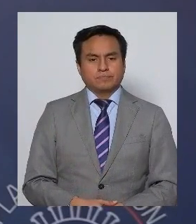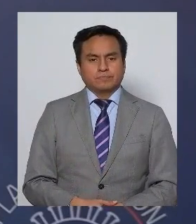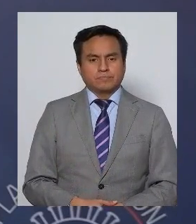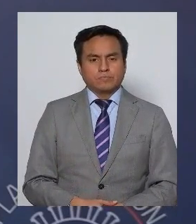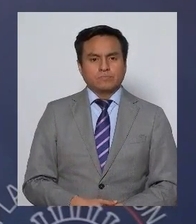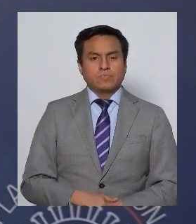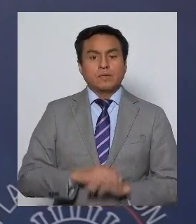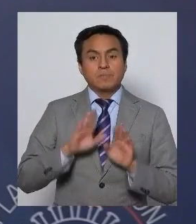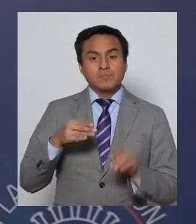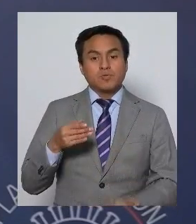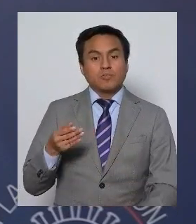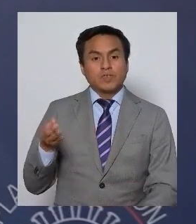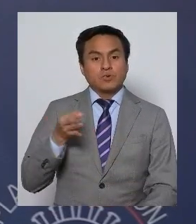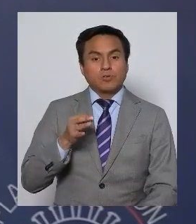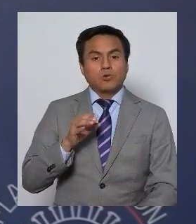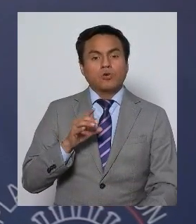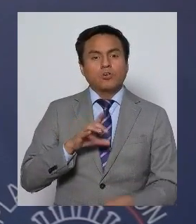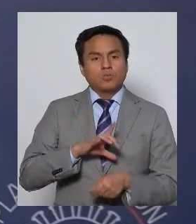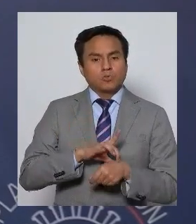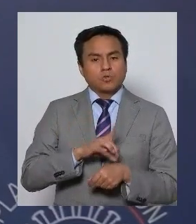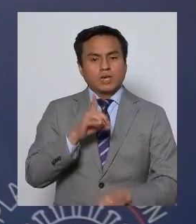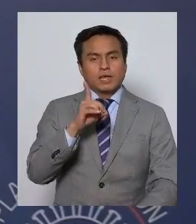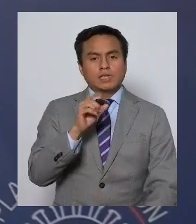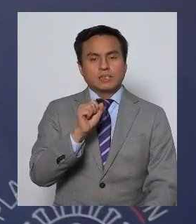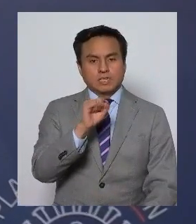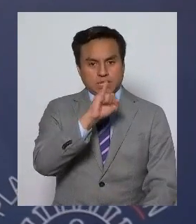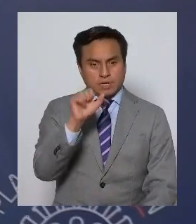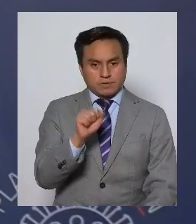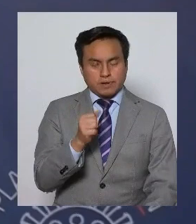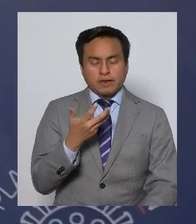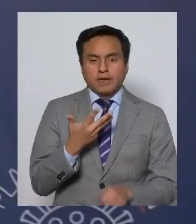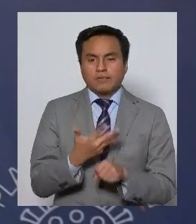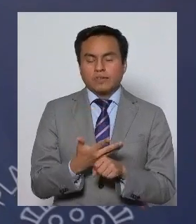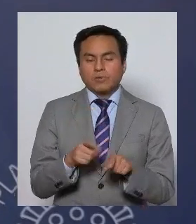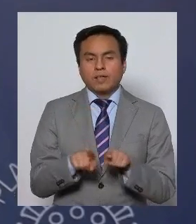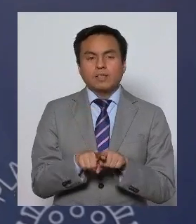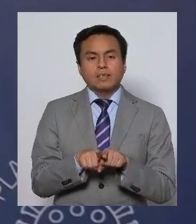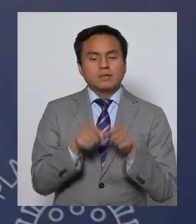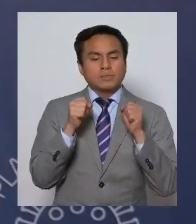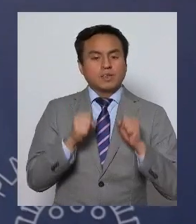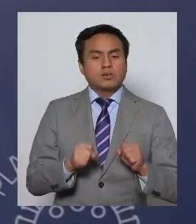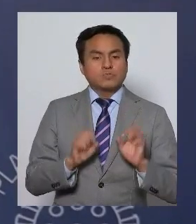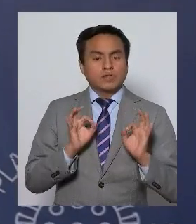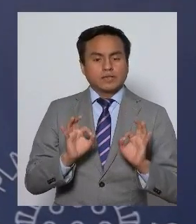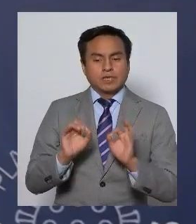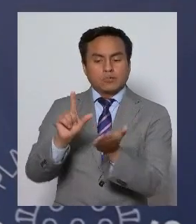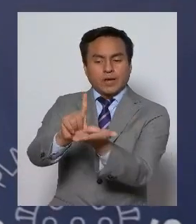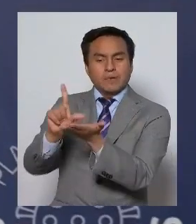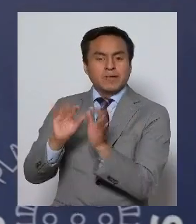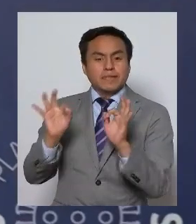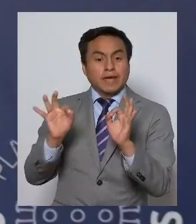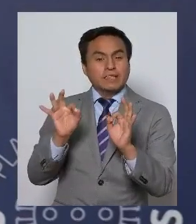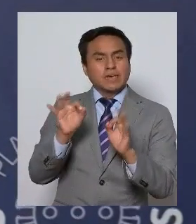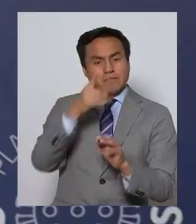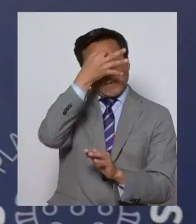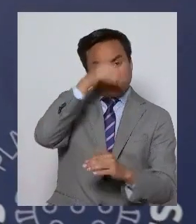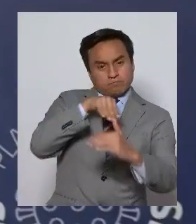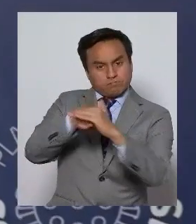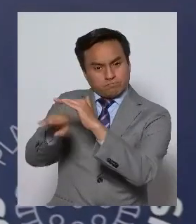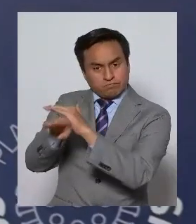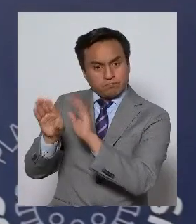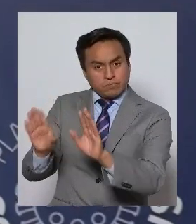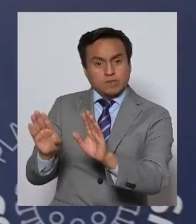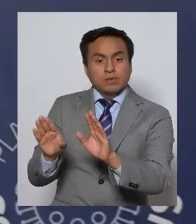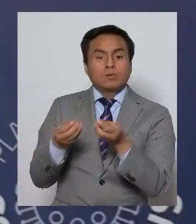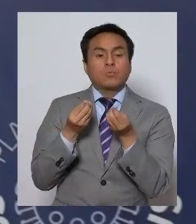Como señaló la doctora Daza, el contar con una capacidad suficiente de residencias sanitarias que han